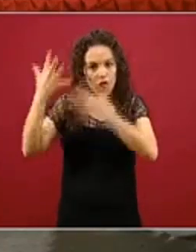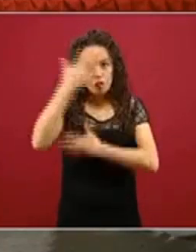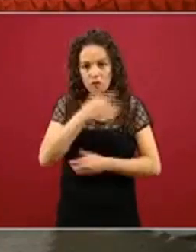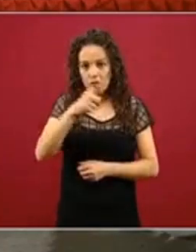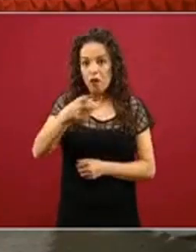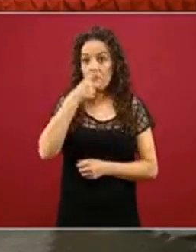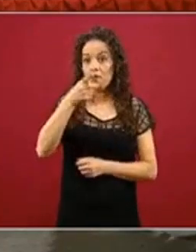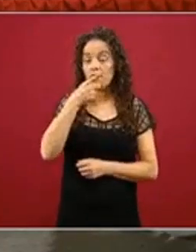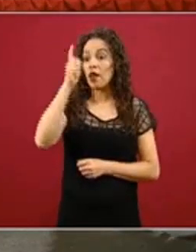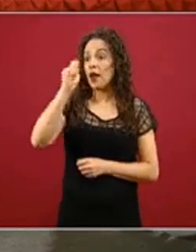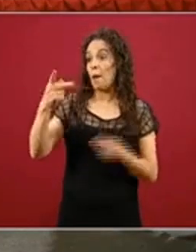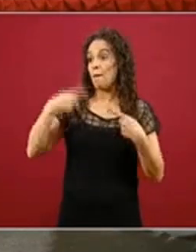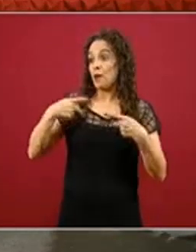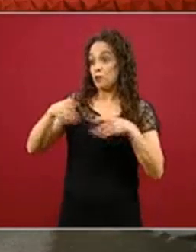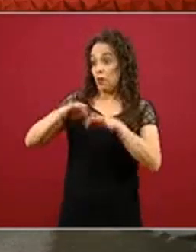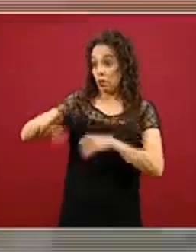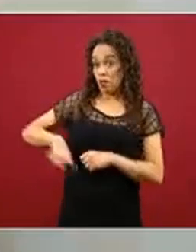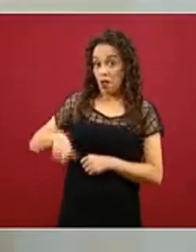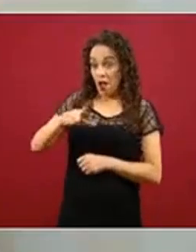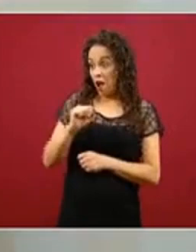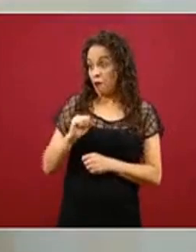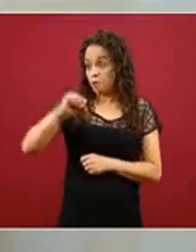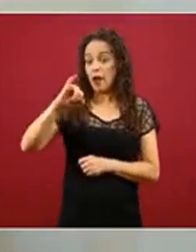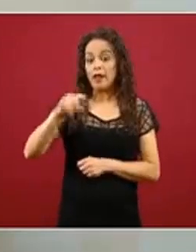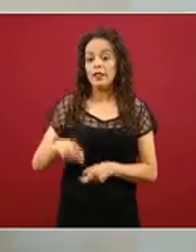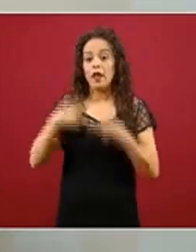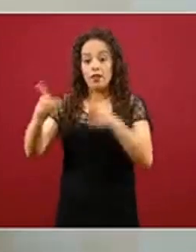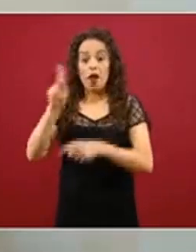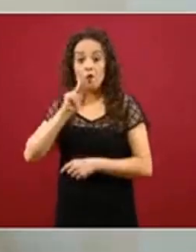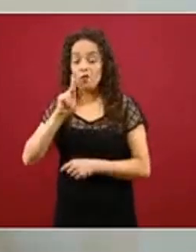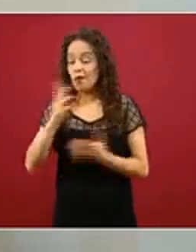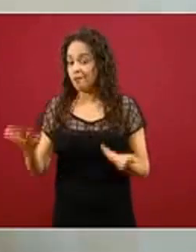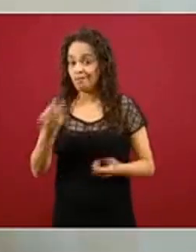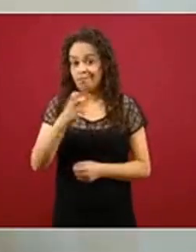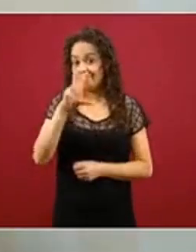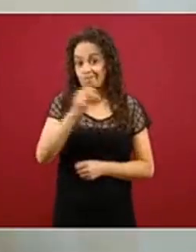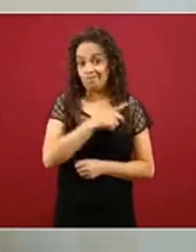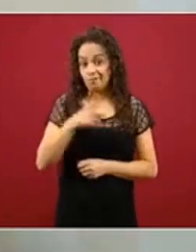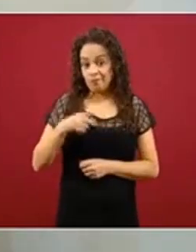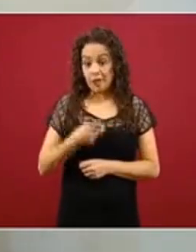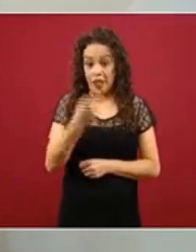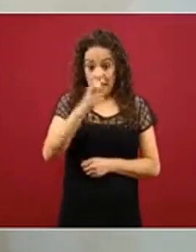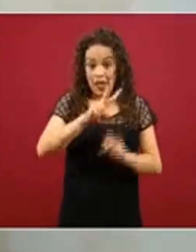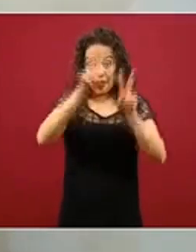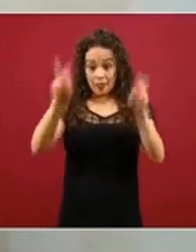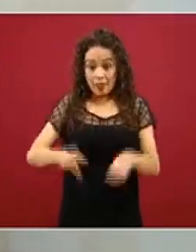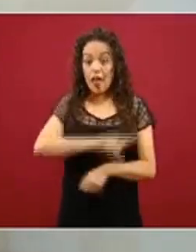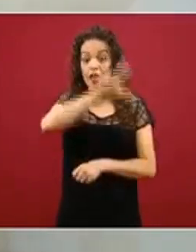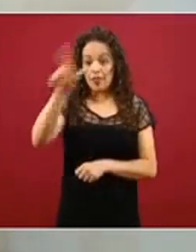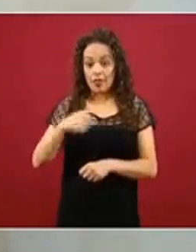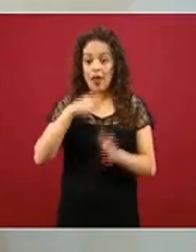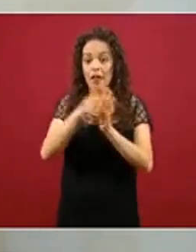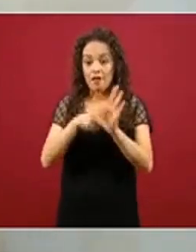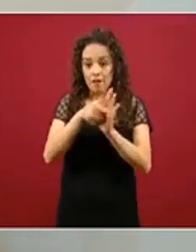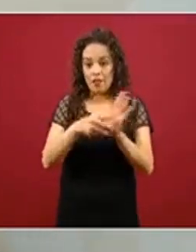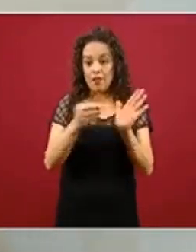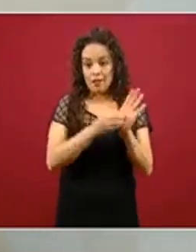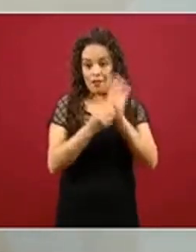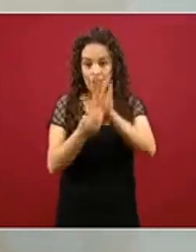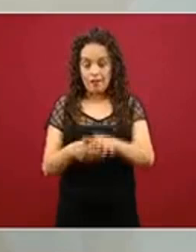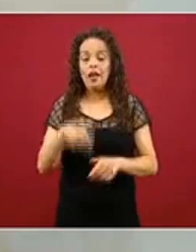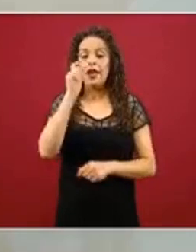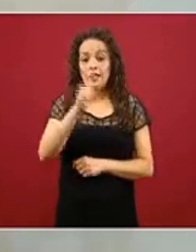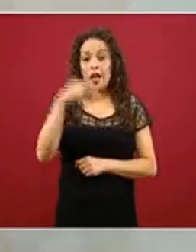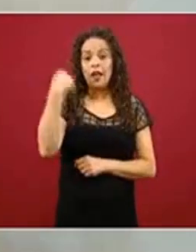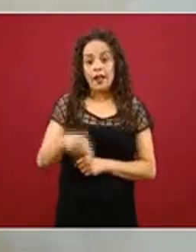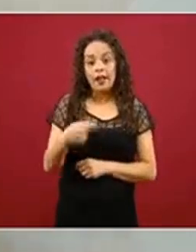pruebas. El criterio no es ese. Sobre ese tema vamos a hacer un video que se va a llamar test. Y es